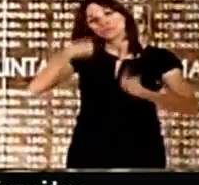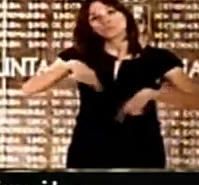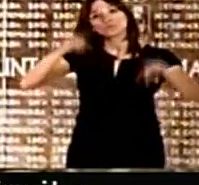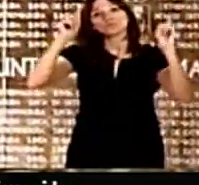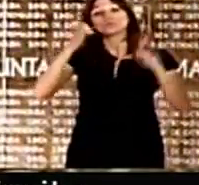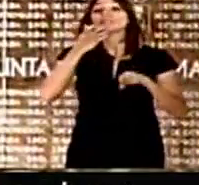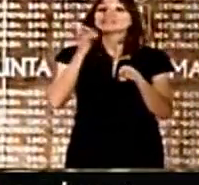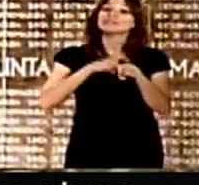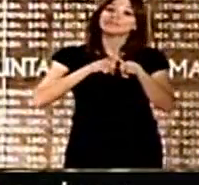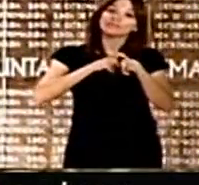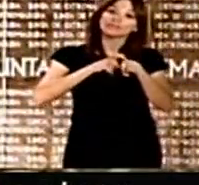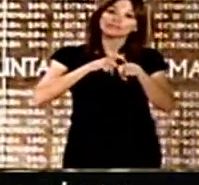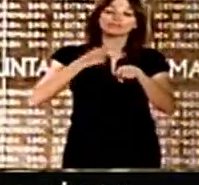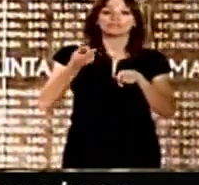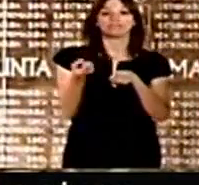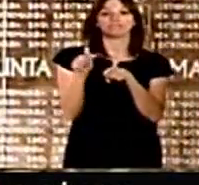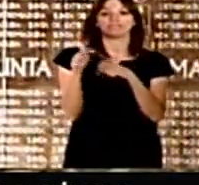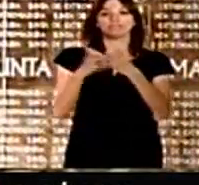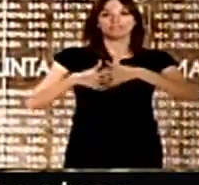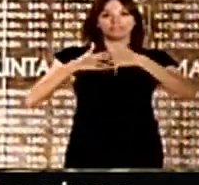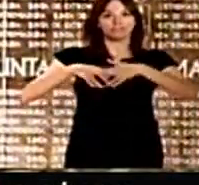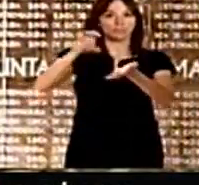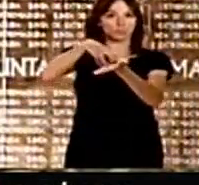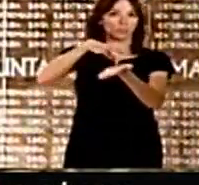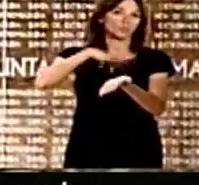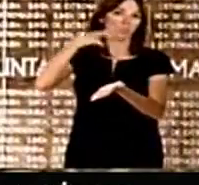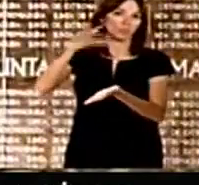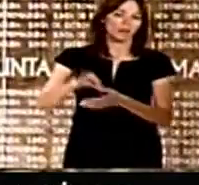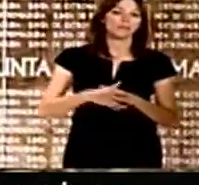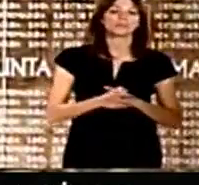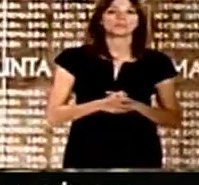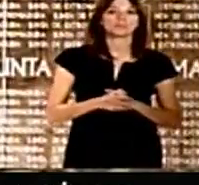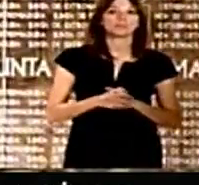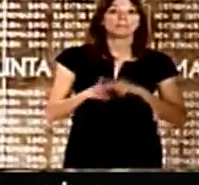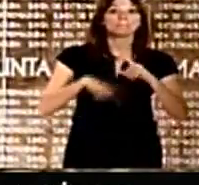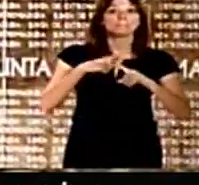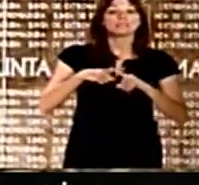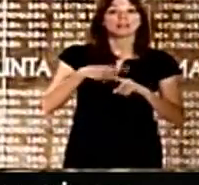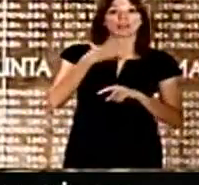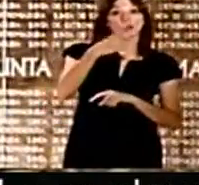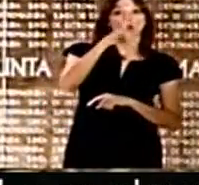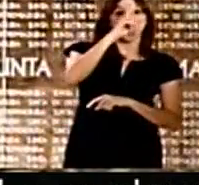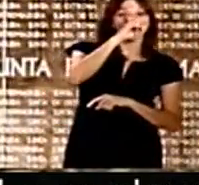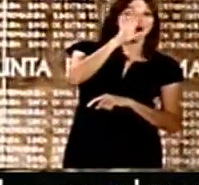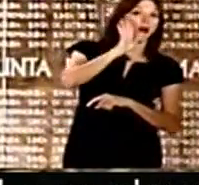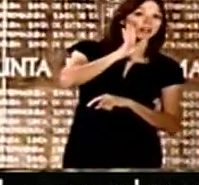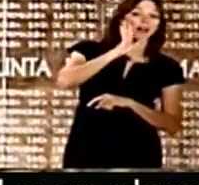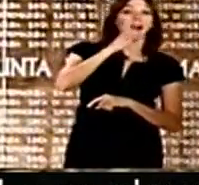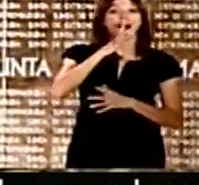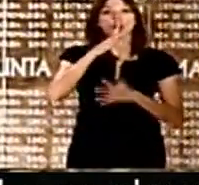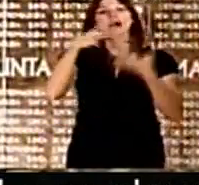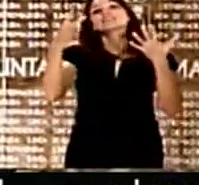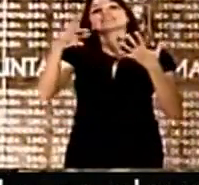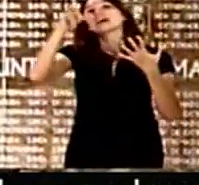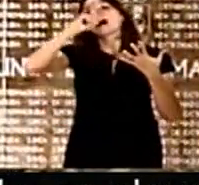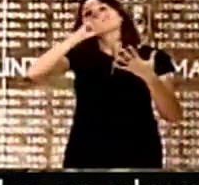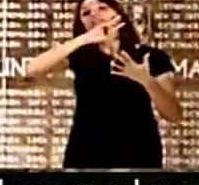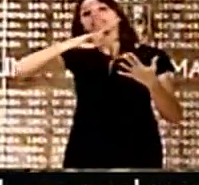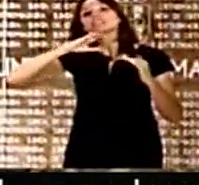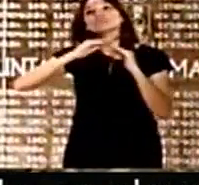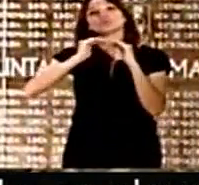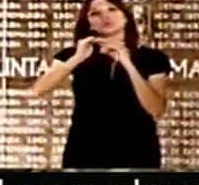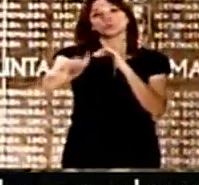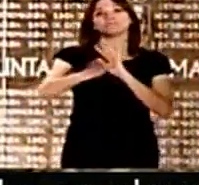condición de calificado como industrial, y se eleva de 5 a 7 años la obligación de mantener la actividad, el empleo y, por